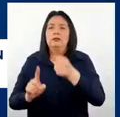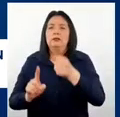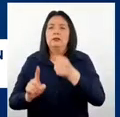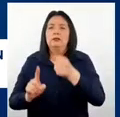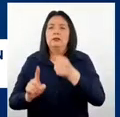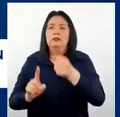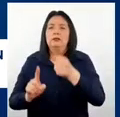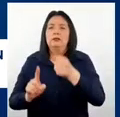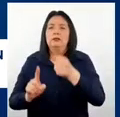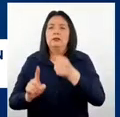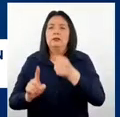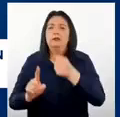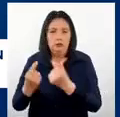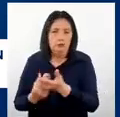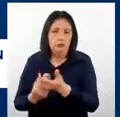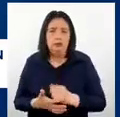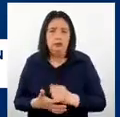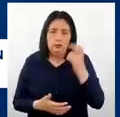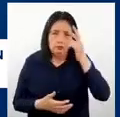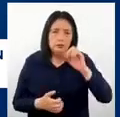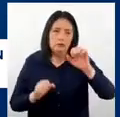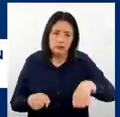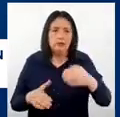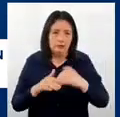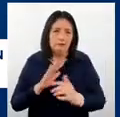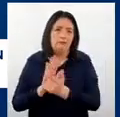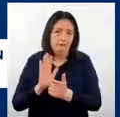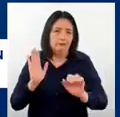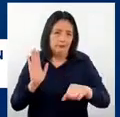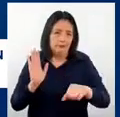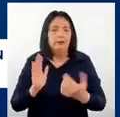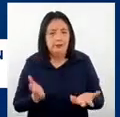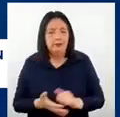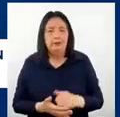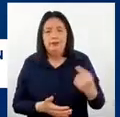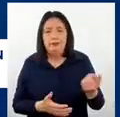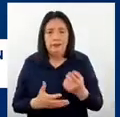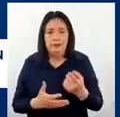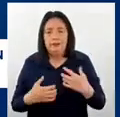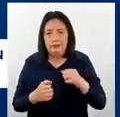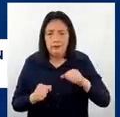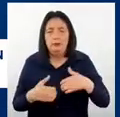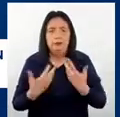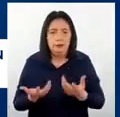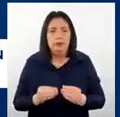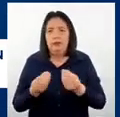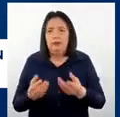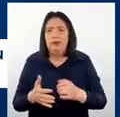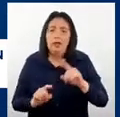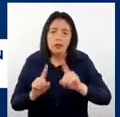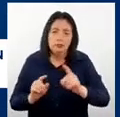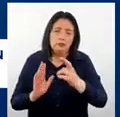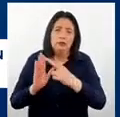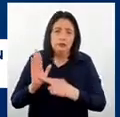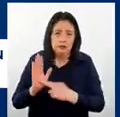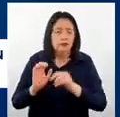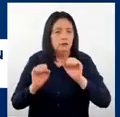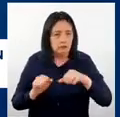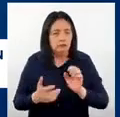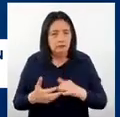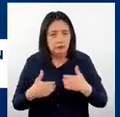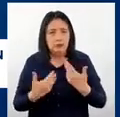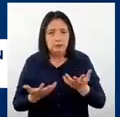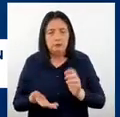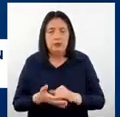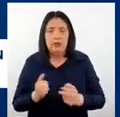eso es legítimo que en el marco de la Ley General de Salud también se puedan establecer ciertos requisitos para que, digamos, se